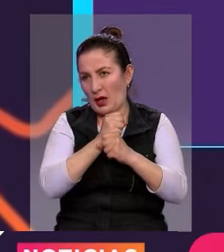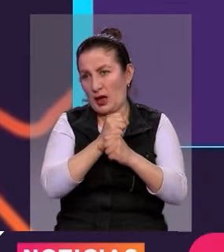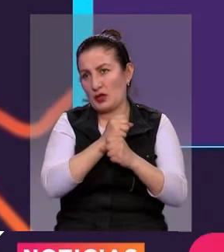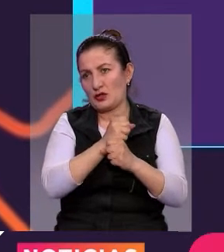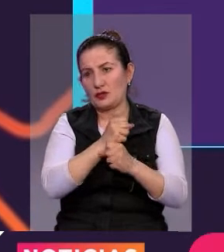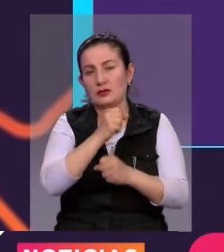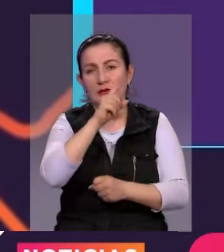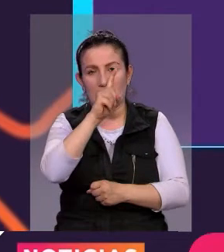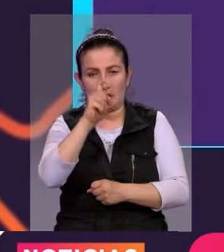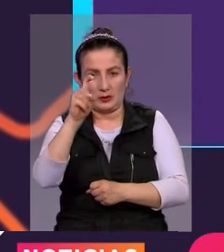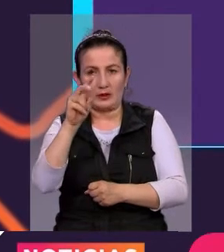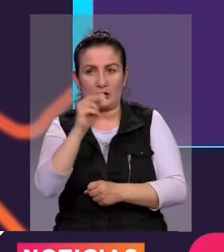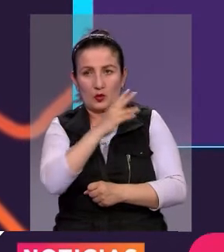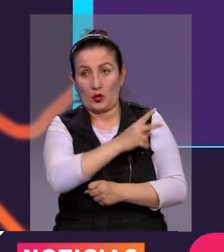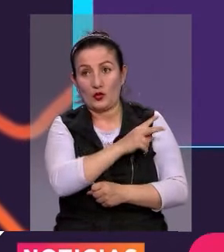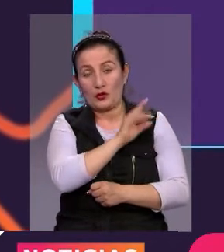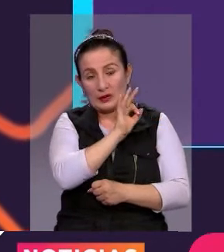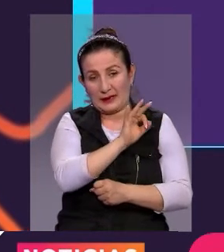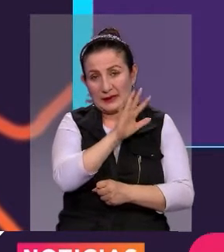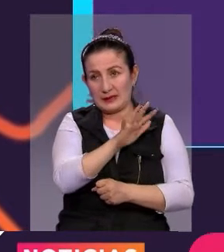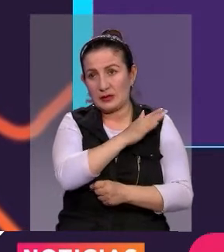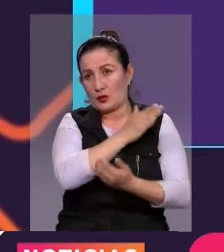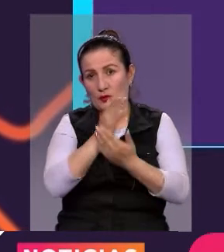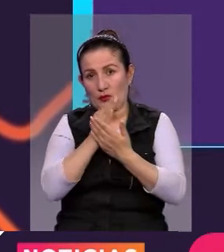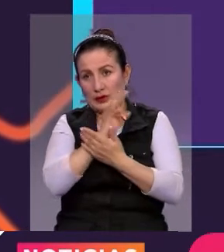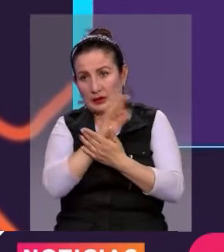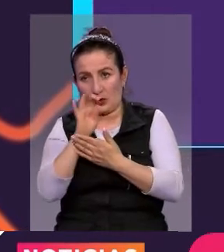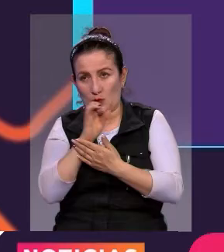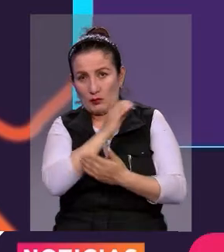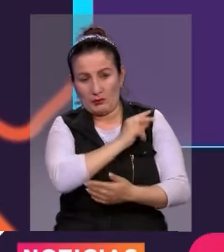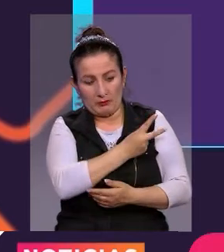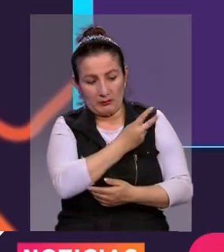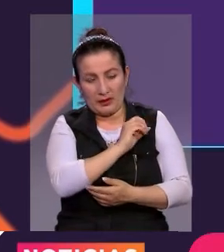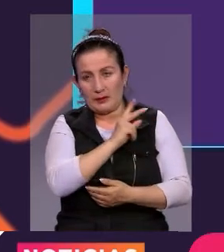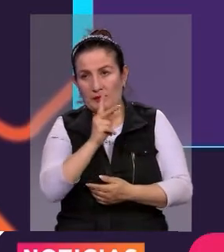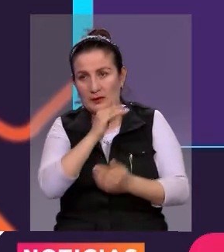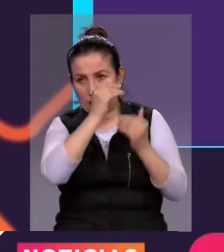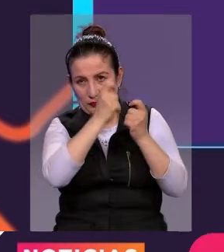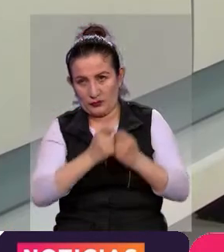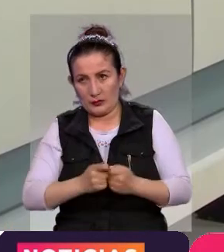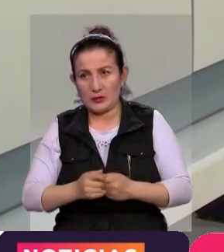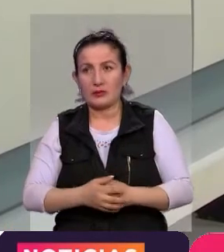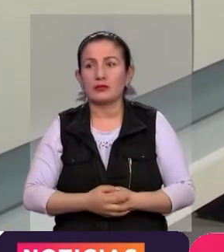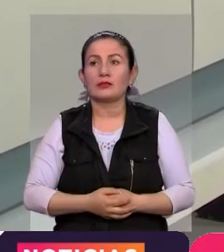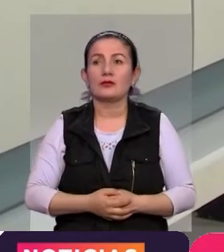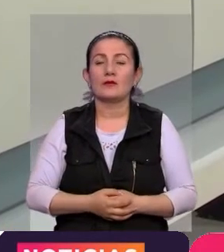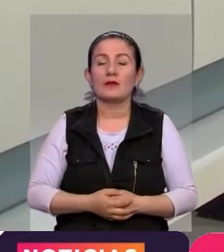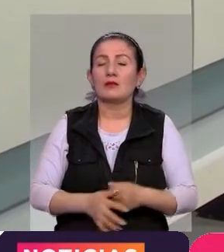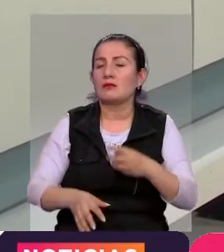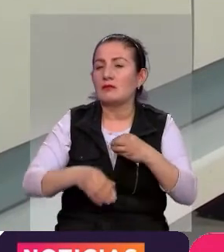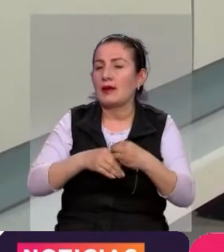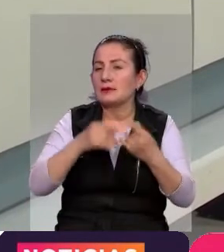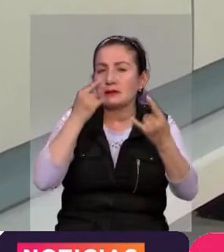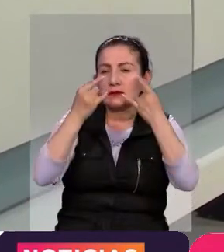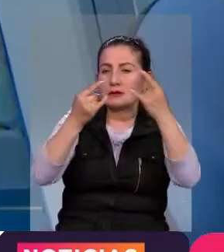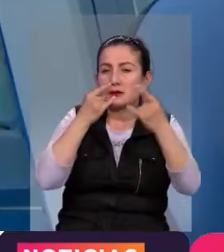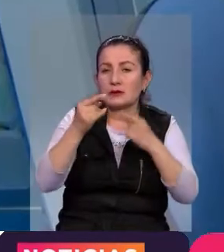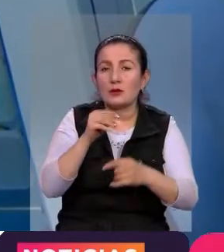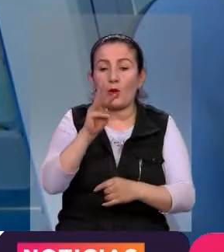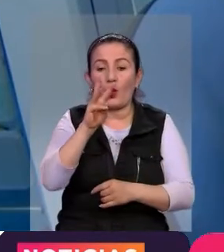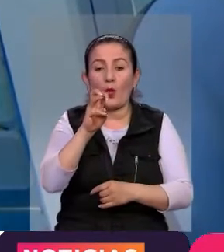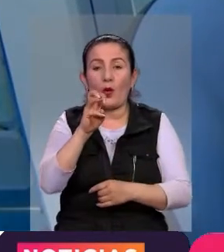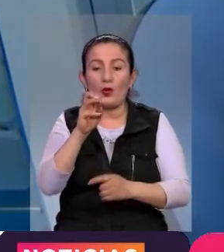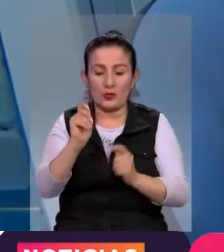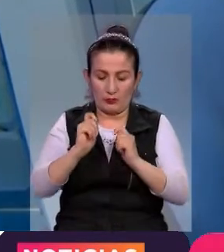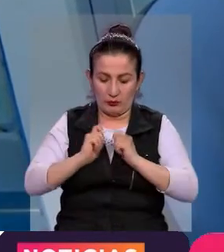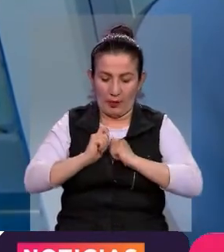totalizando 662 de los casos. En Bogotá se han registrado 1.201. Otro de los datos más llamativos es que solo 8 de los